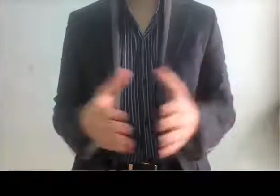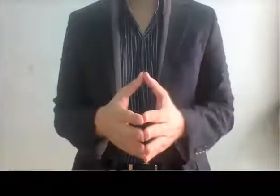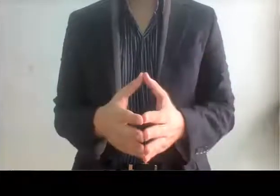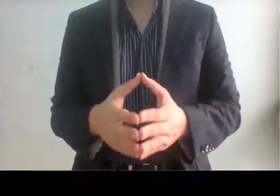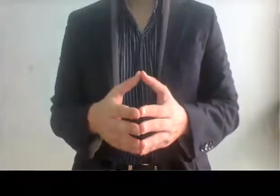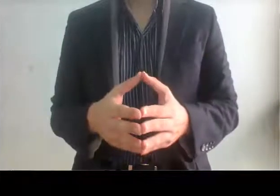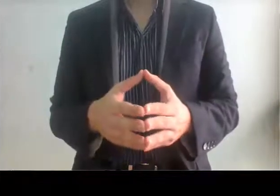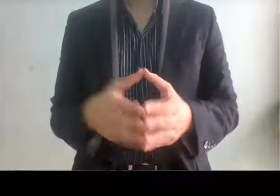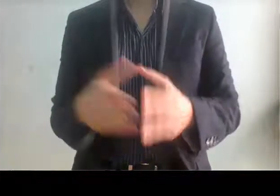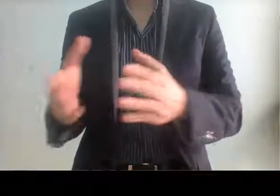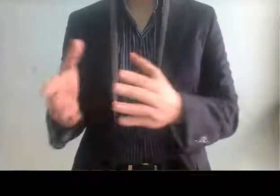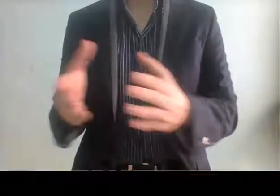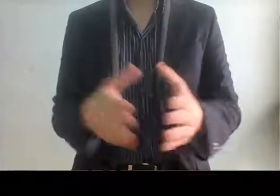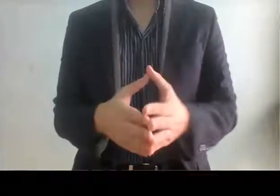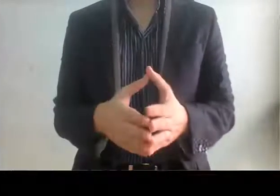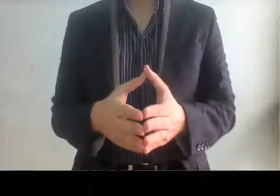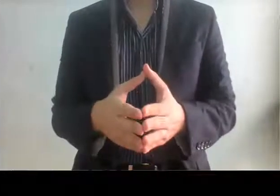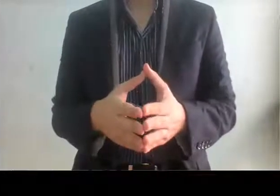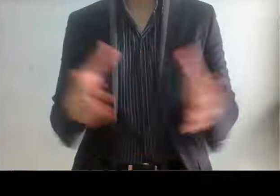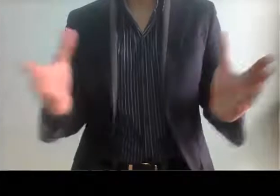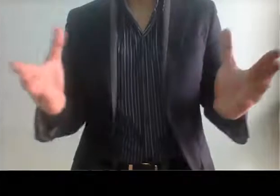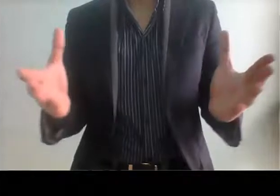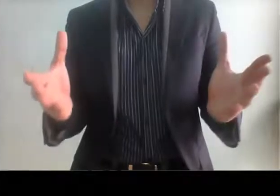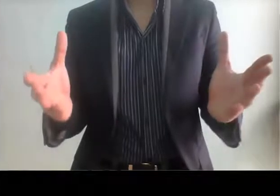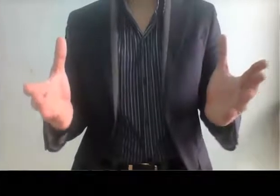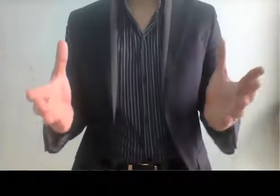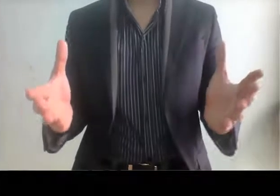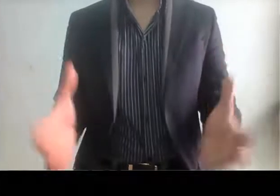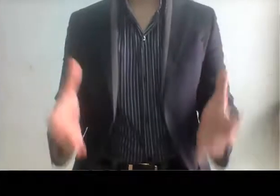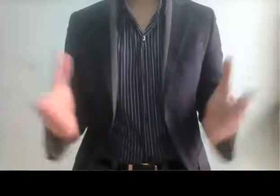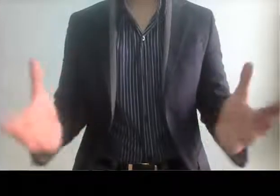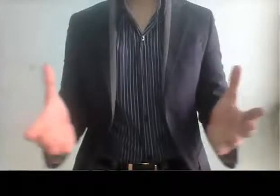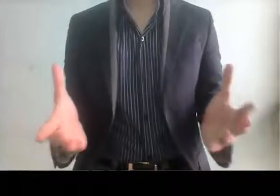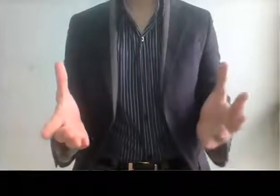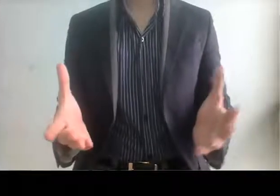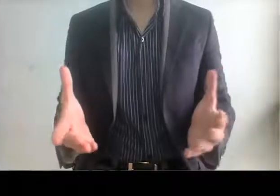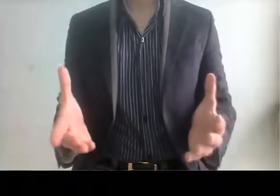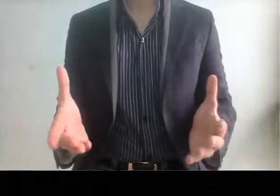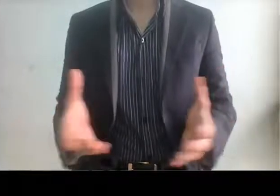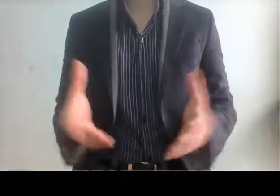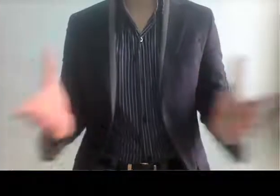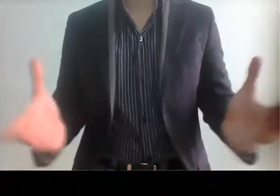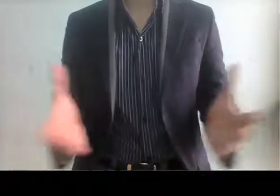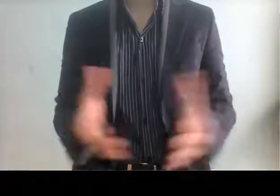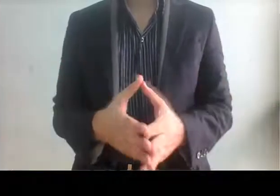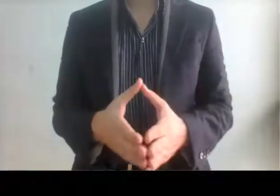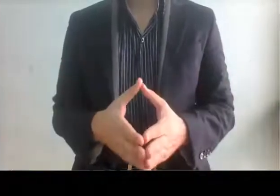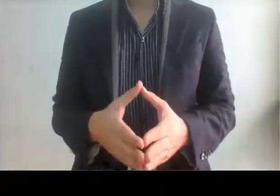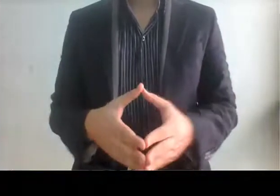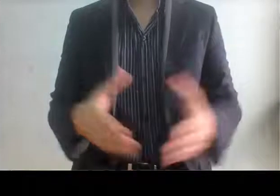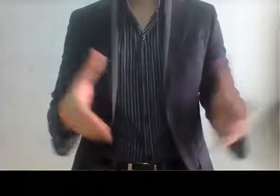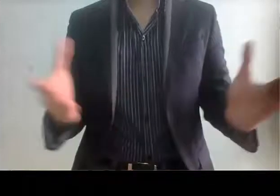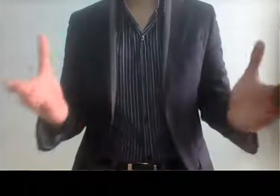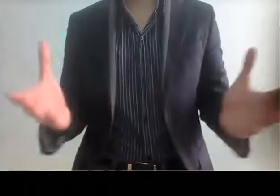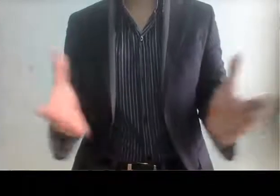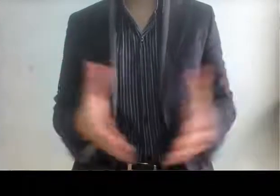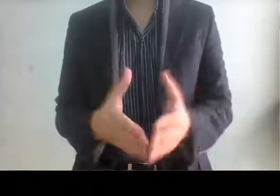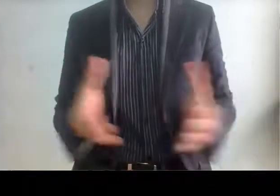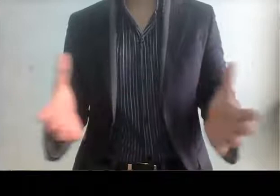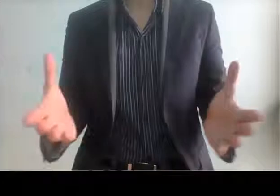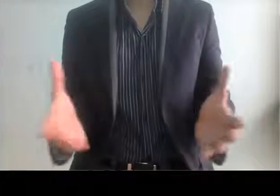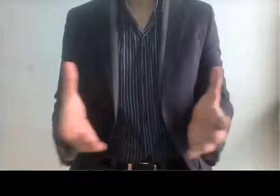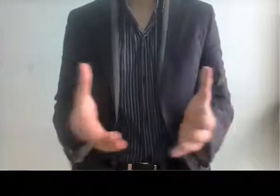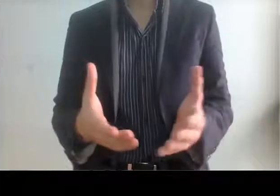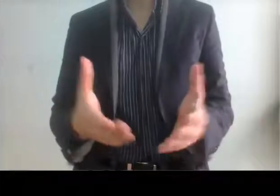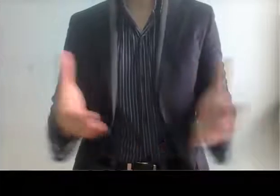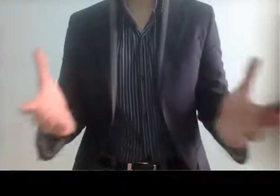excelente trabajo, y esto también, pues me parece genial, ¿no? Que todas las partes estén colaborando para solucionar un problema, excepto aquellos que, pues